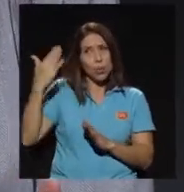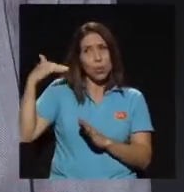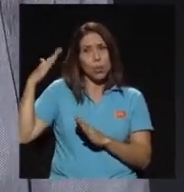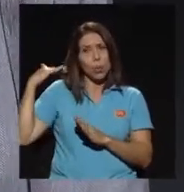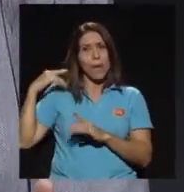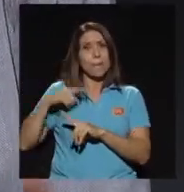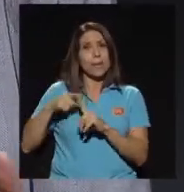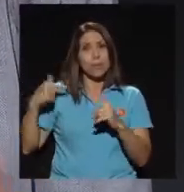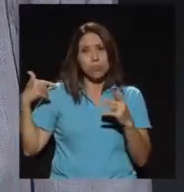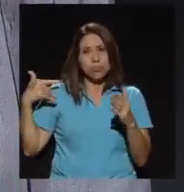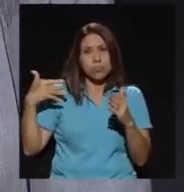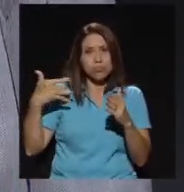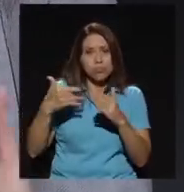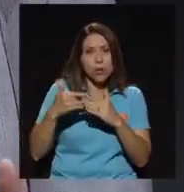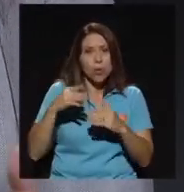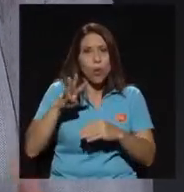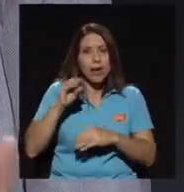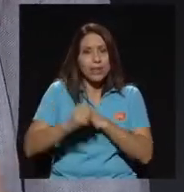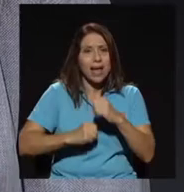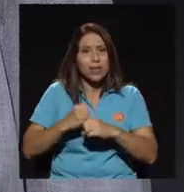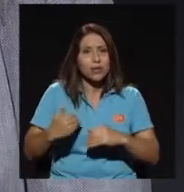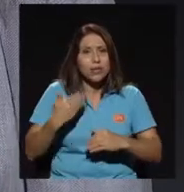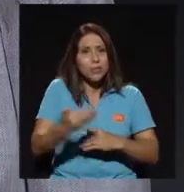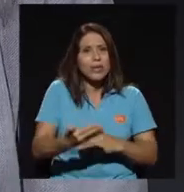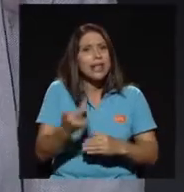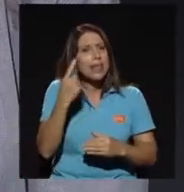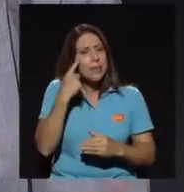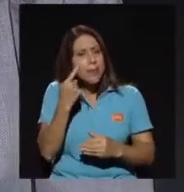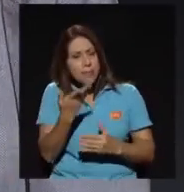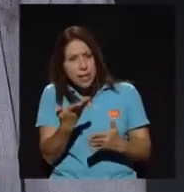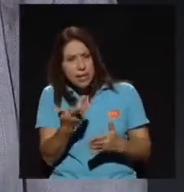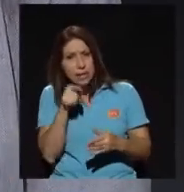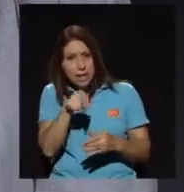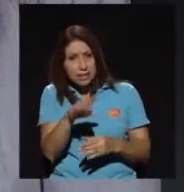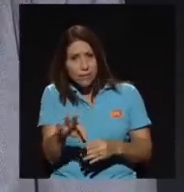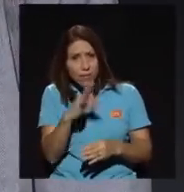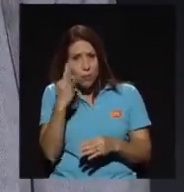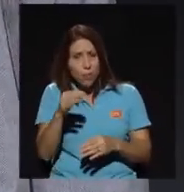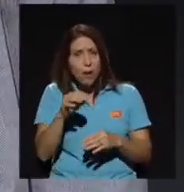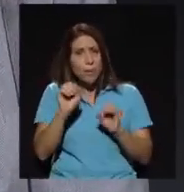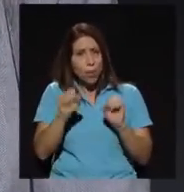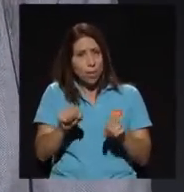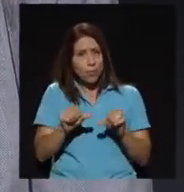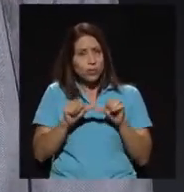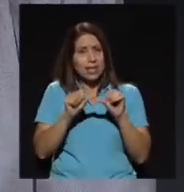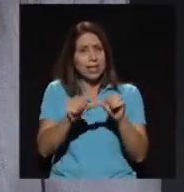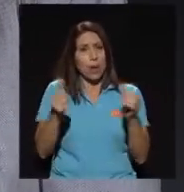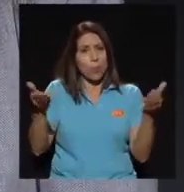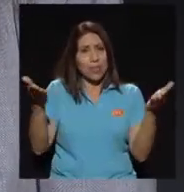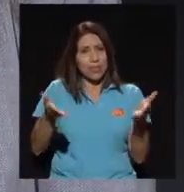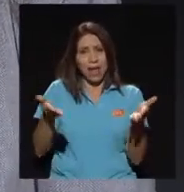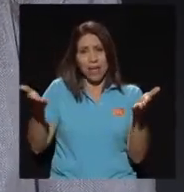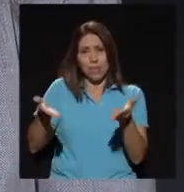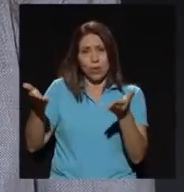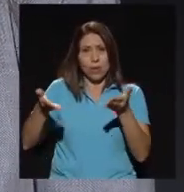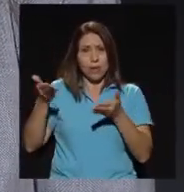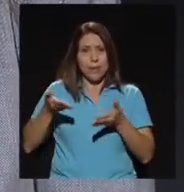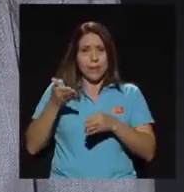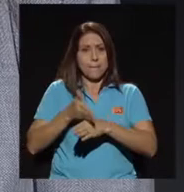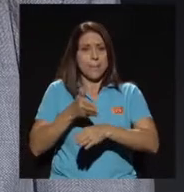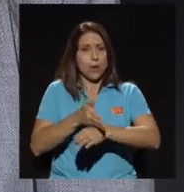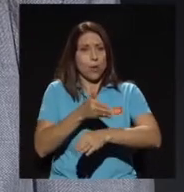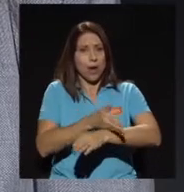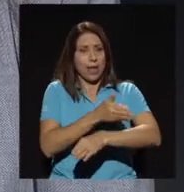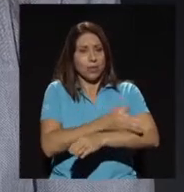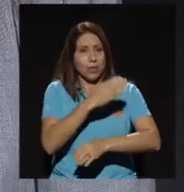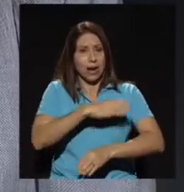darle una nueva mirada y pensar si esta manera es con la que podemos seguir aumentando la presencia y mejorando la calidad de los resultados que tenemos